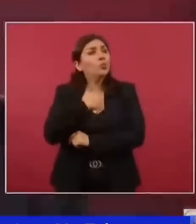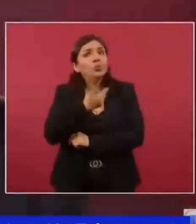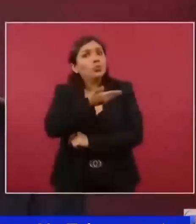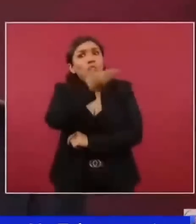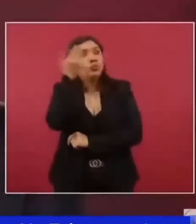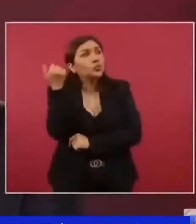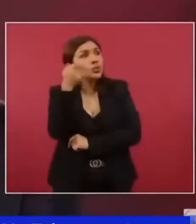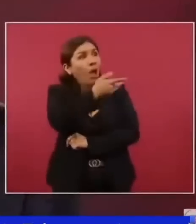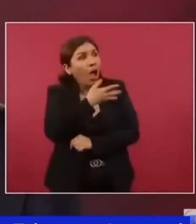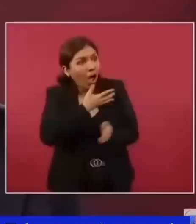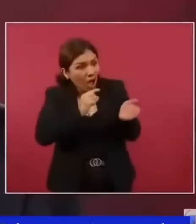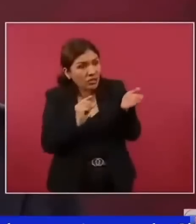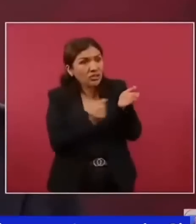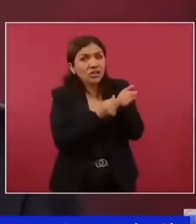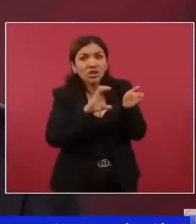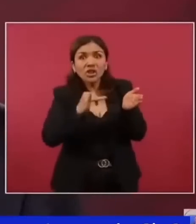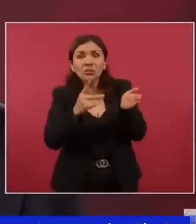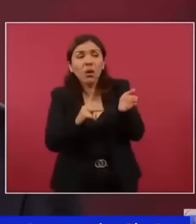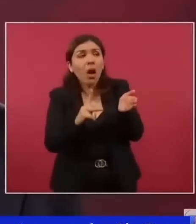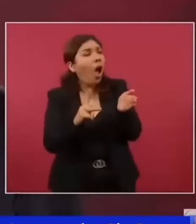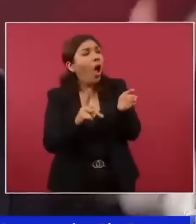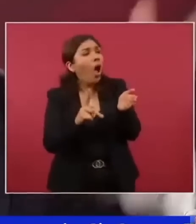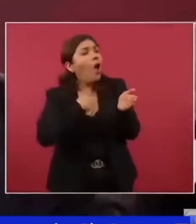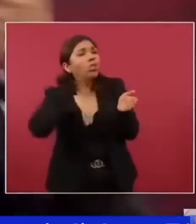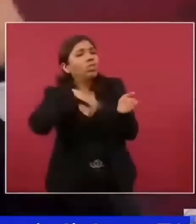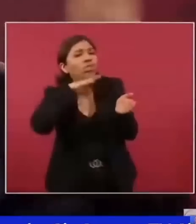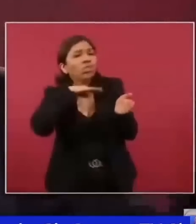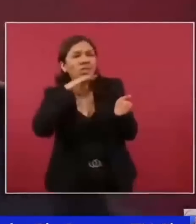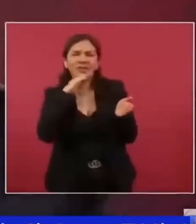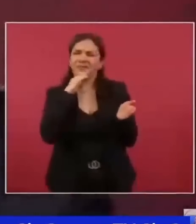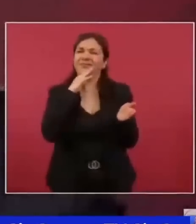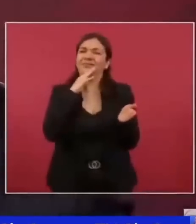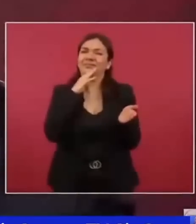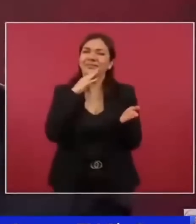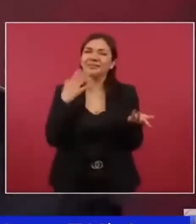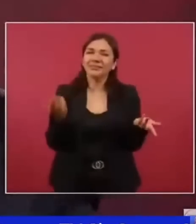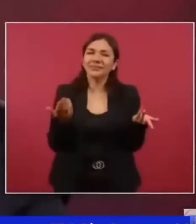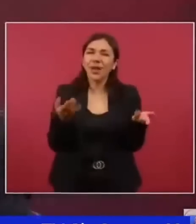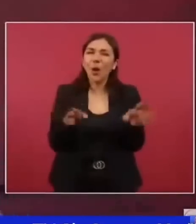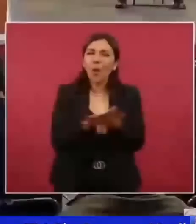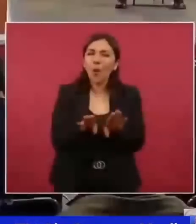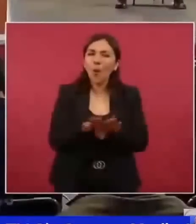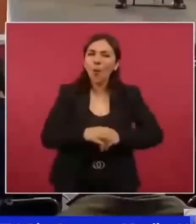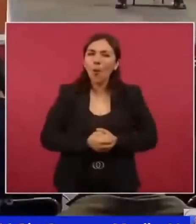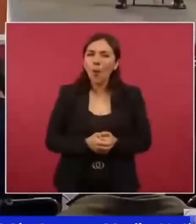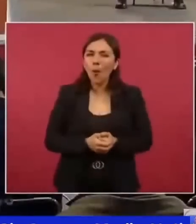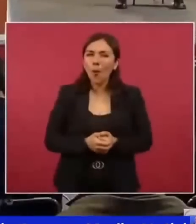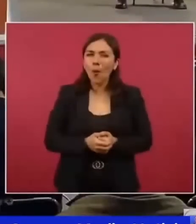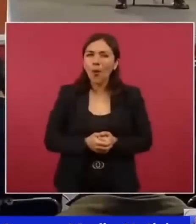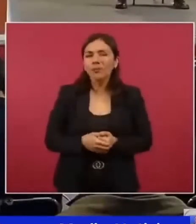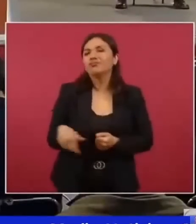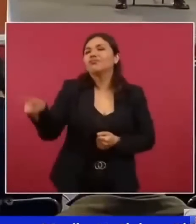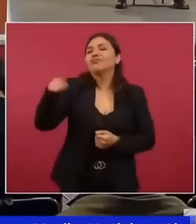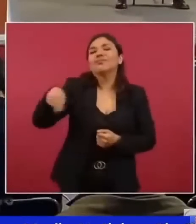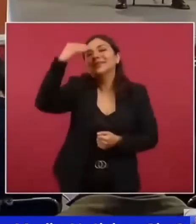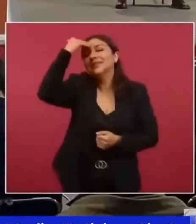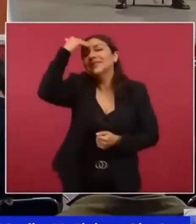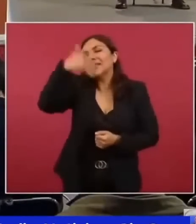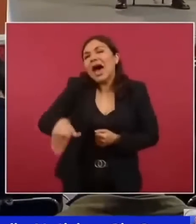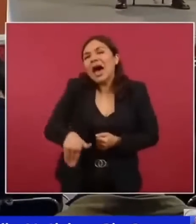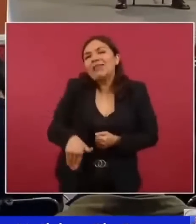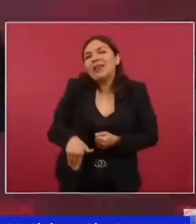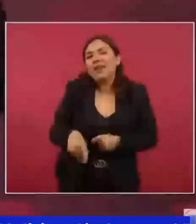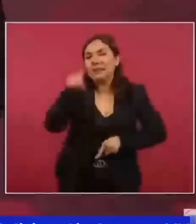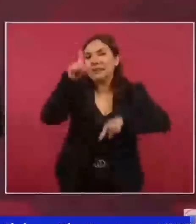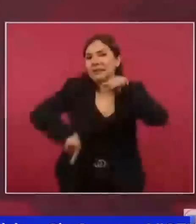llevaban sensores. Pues, ¿qué pasó? Pues les quitaron los sensores, o es, aunque